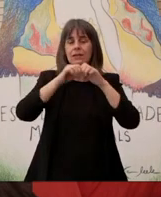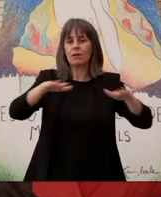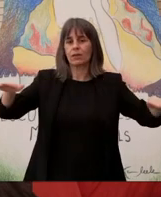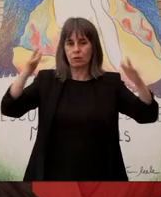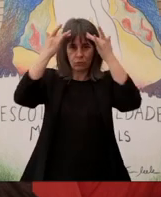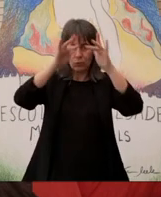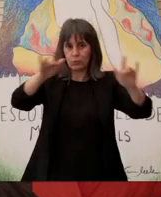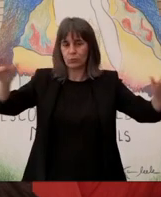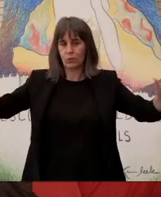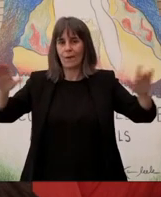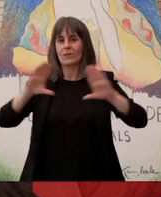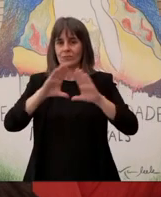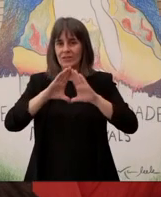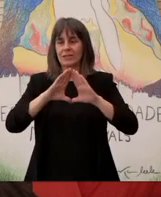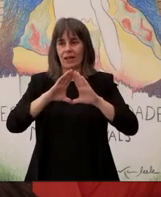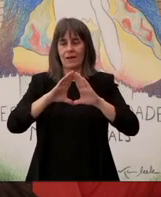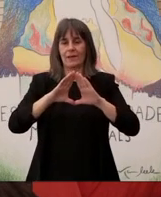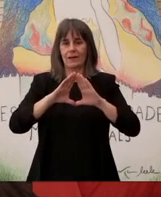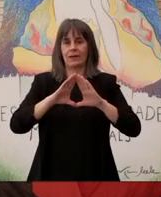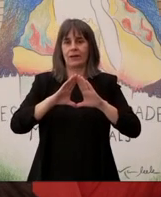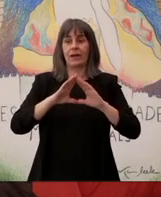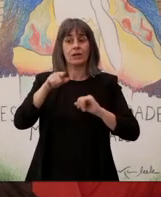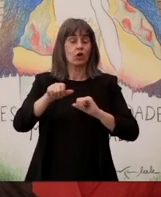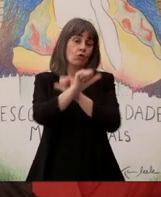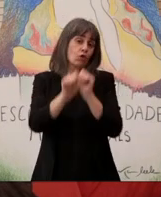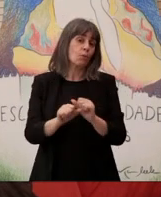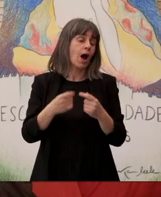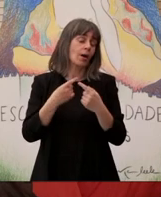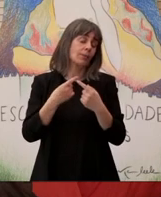compartir esta otra forma de hacer política